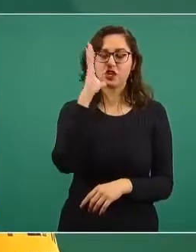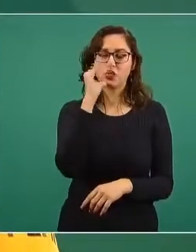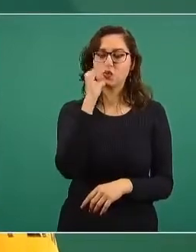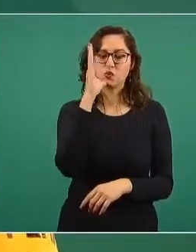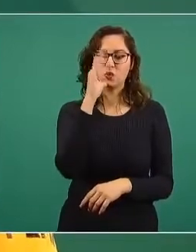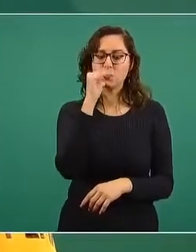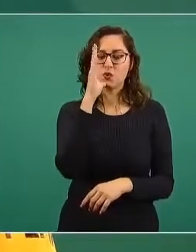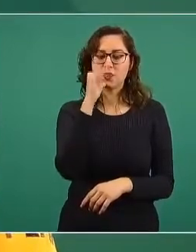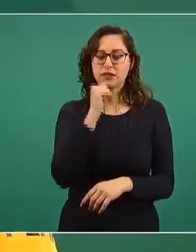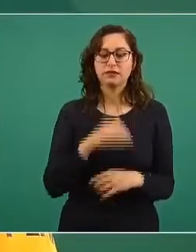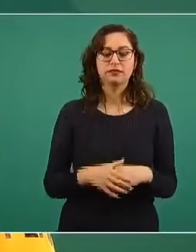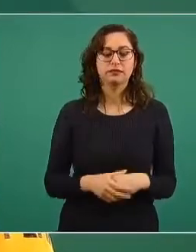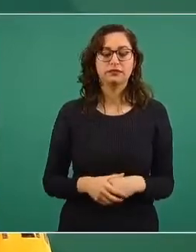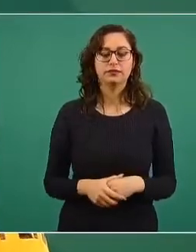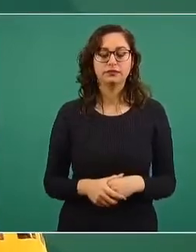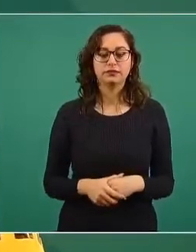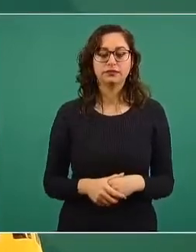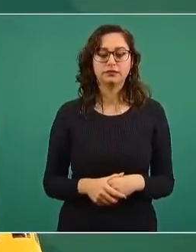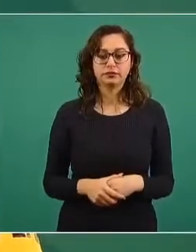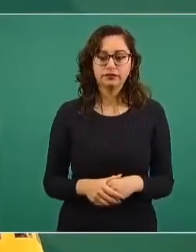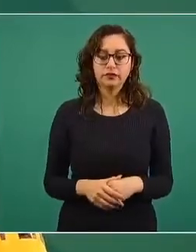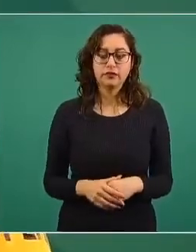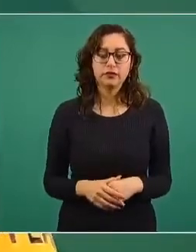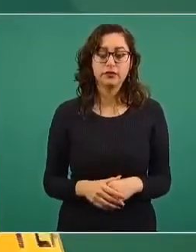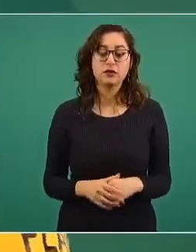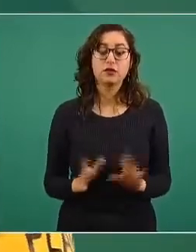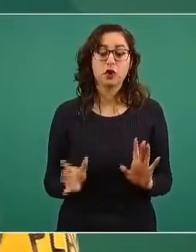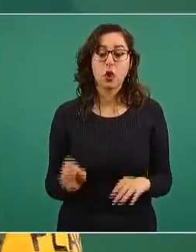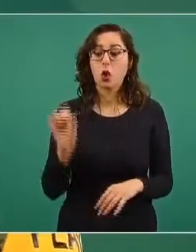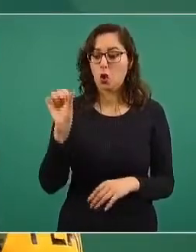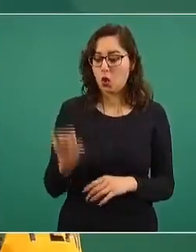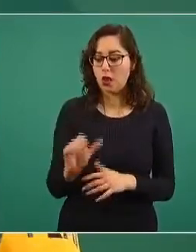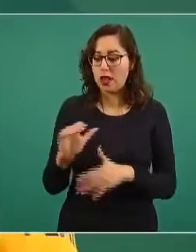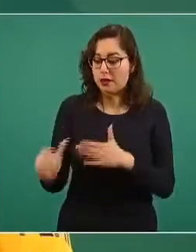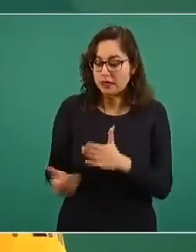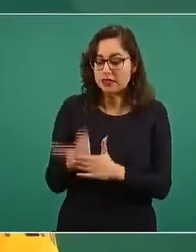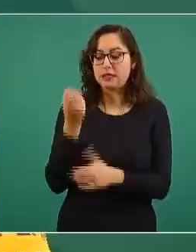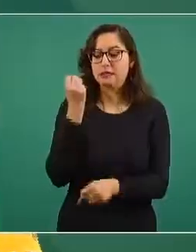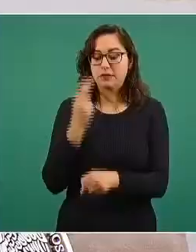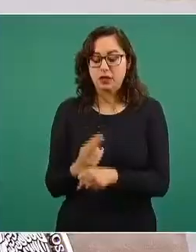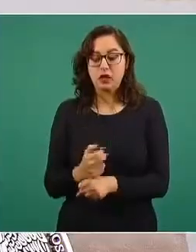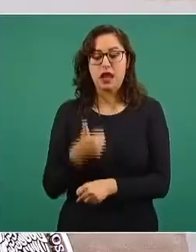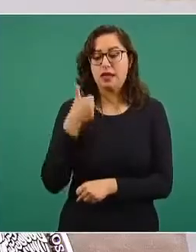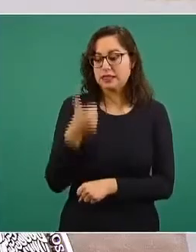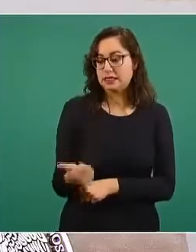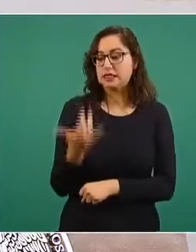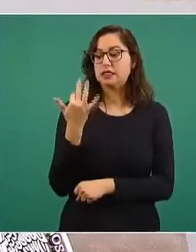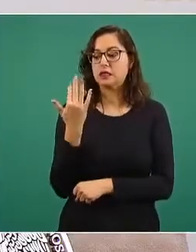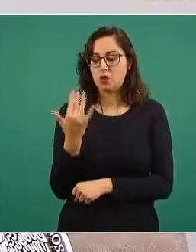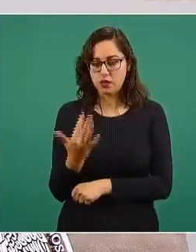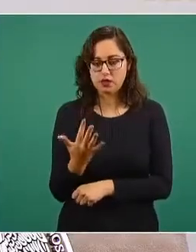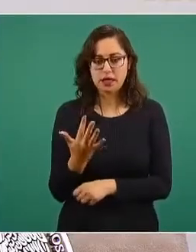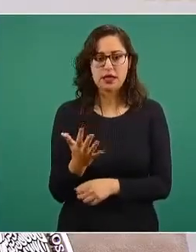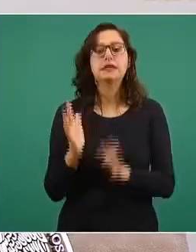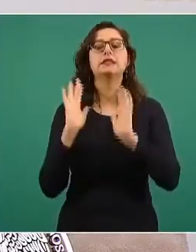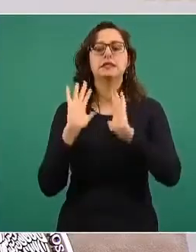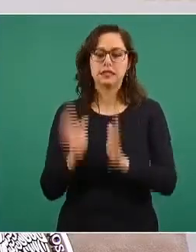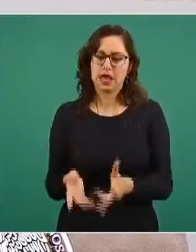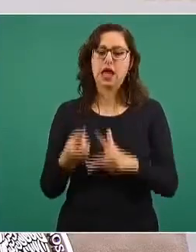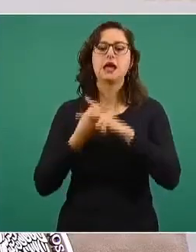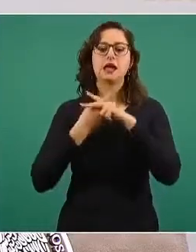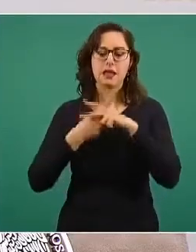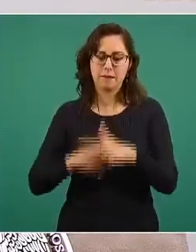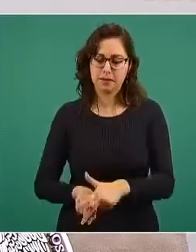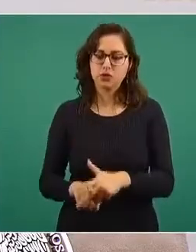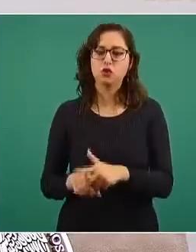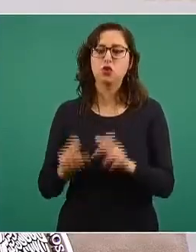en esos dos estados. Ya ahorita, a las 6:50 de la mañana, ya inició la ruta en el estado